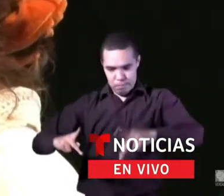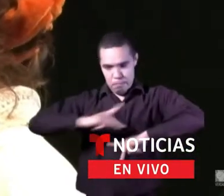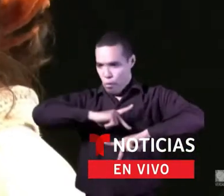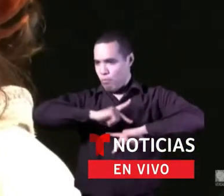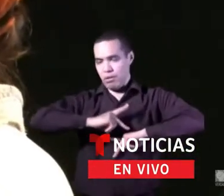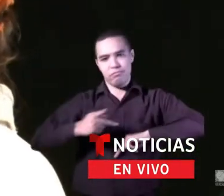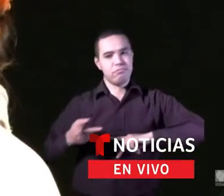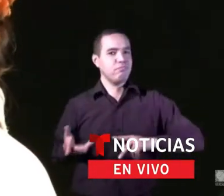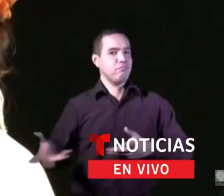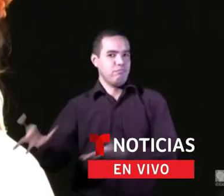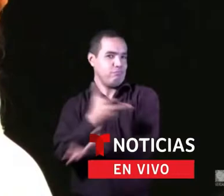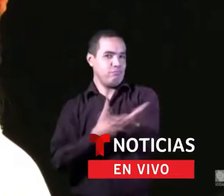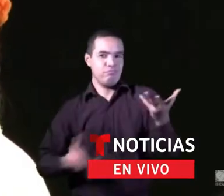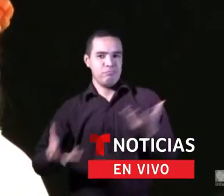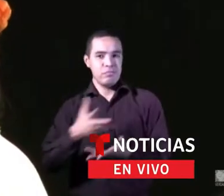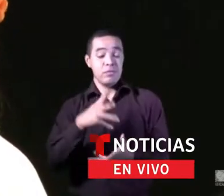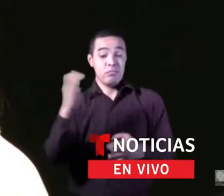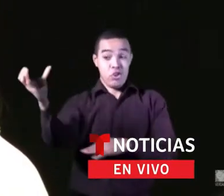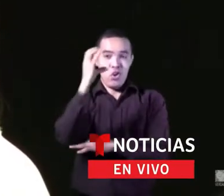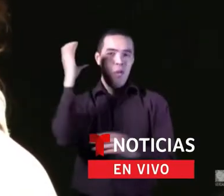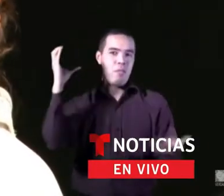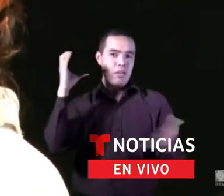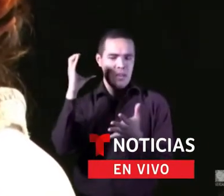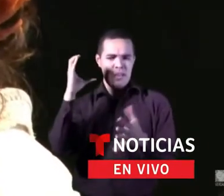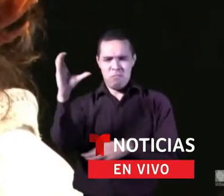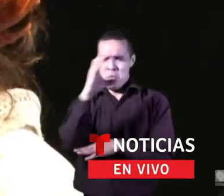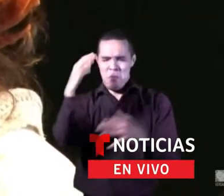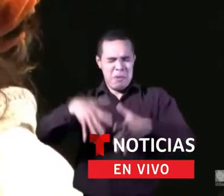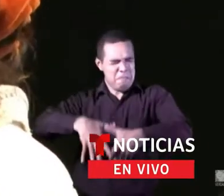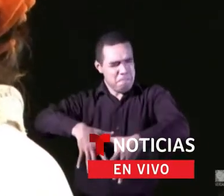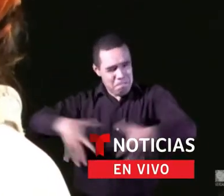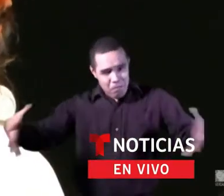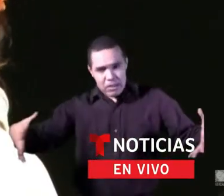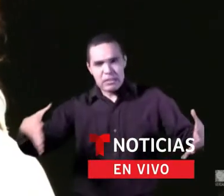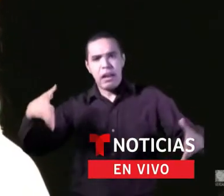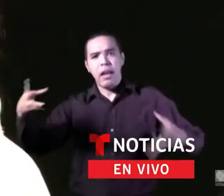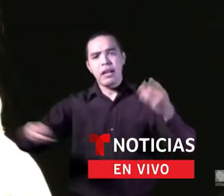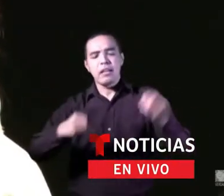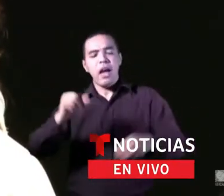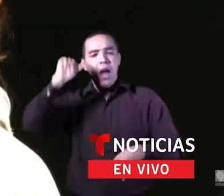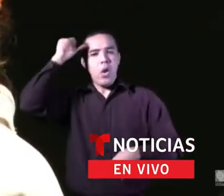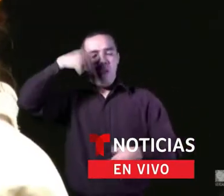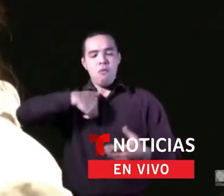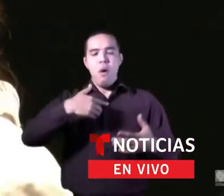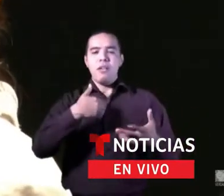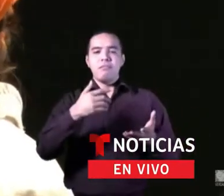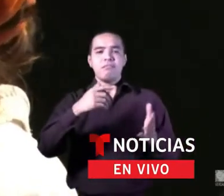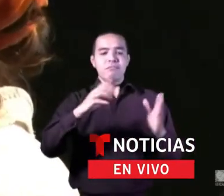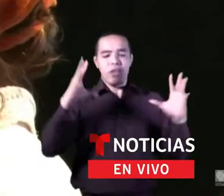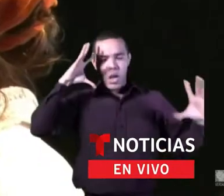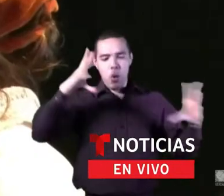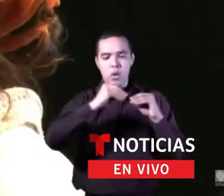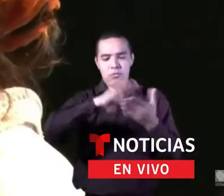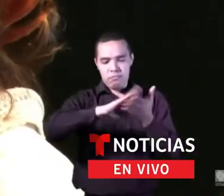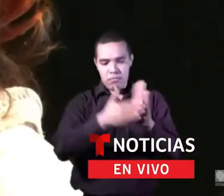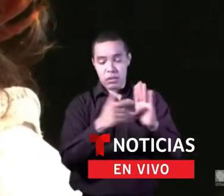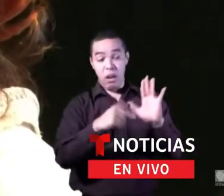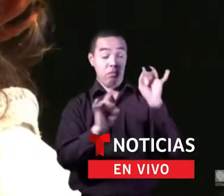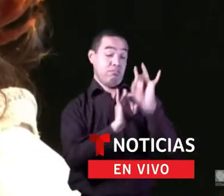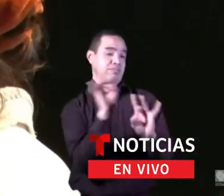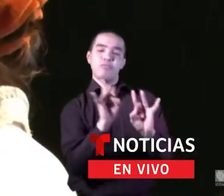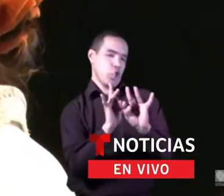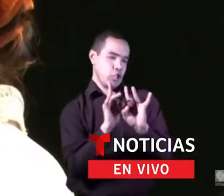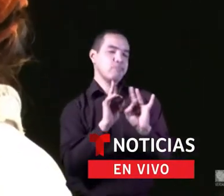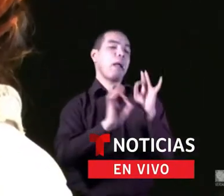en su magnanimidad y en su grandeza al acordar un pacto de paz ciertamente imperfecto e incompleto